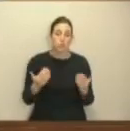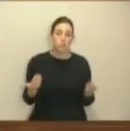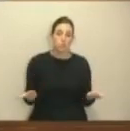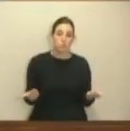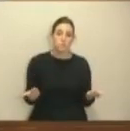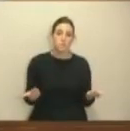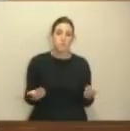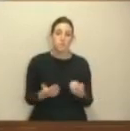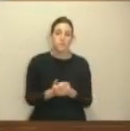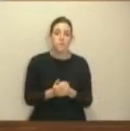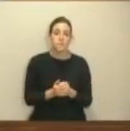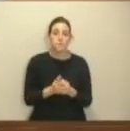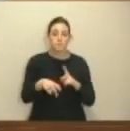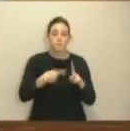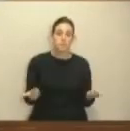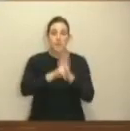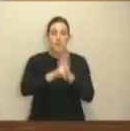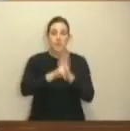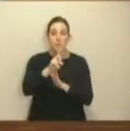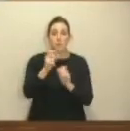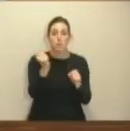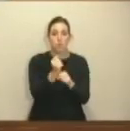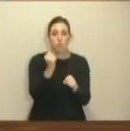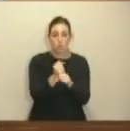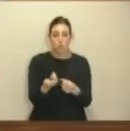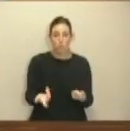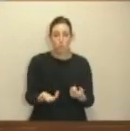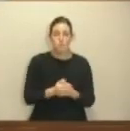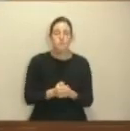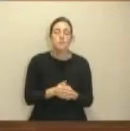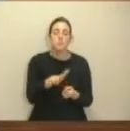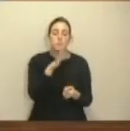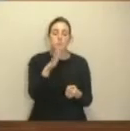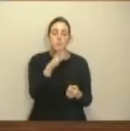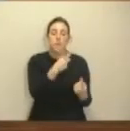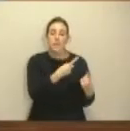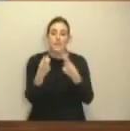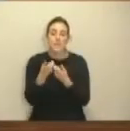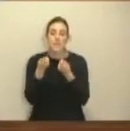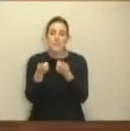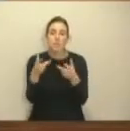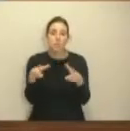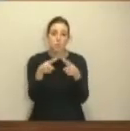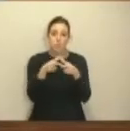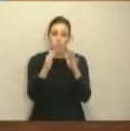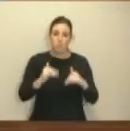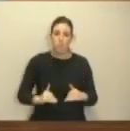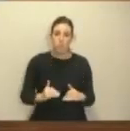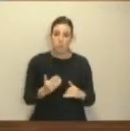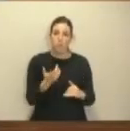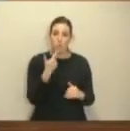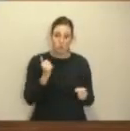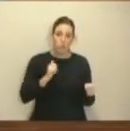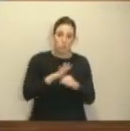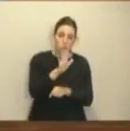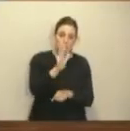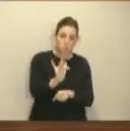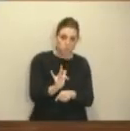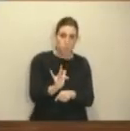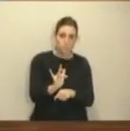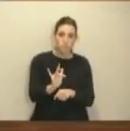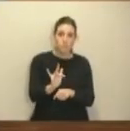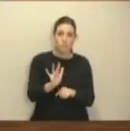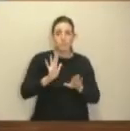gasto corriente y, por lo tanto, más crecimiento y más empleo. Y, por lo tanto, menos necesidades de gasto social, que yo no digo que no las haya que cubrir, no me ha encontrado nunca usted en esa